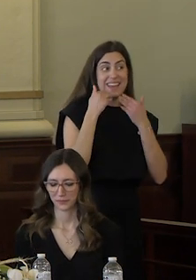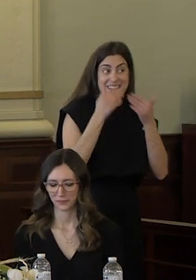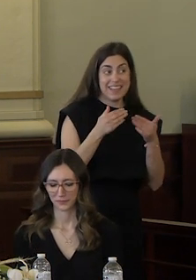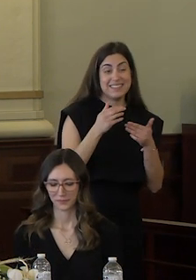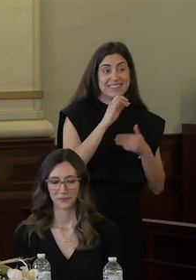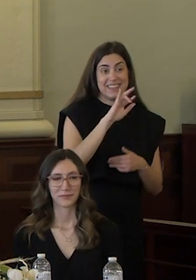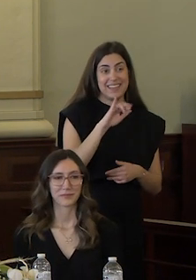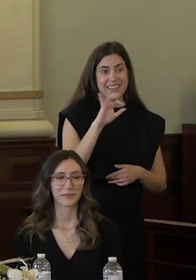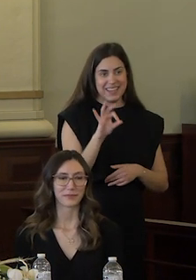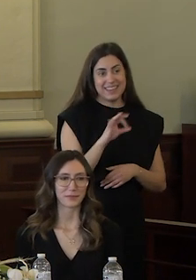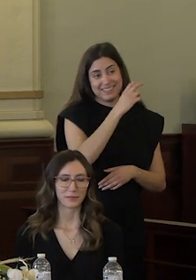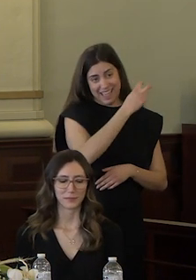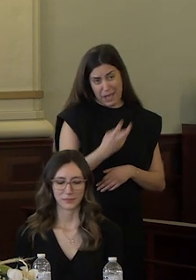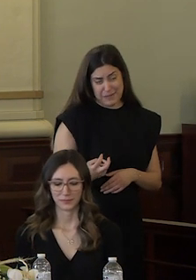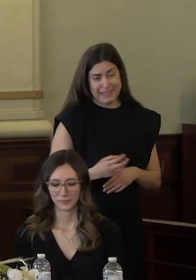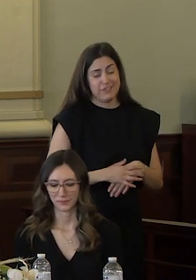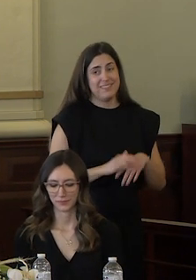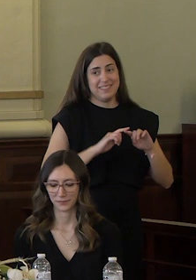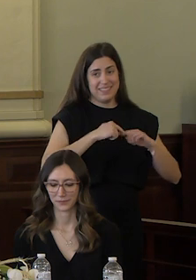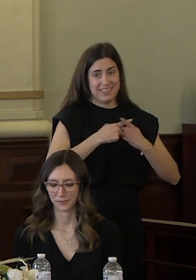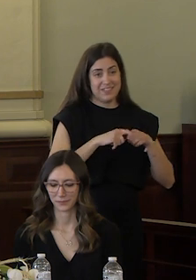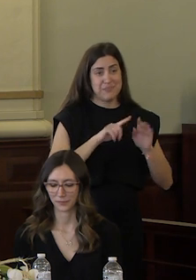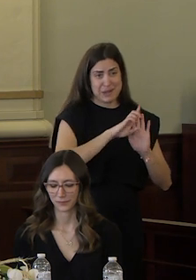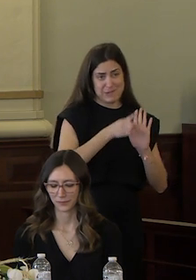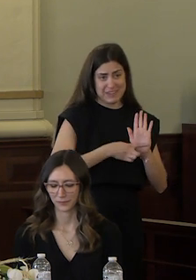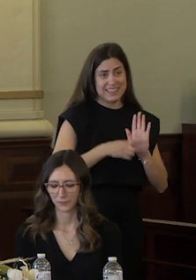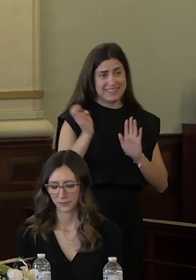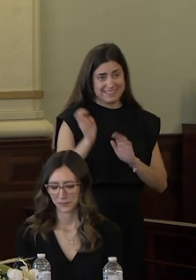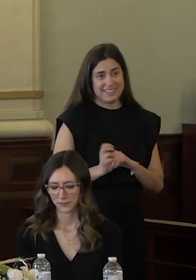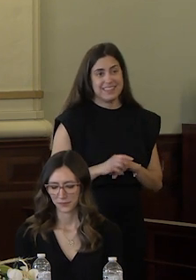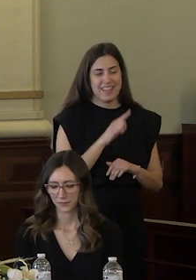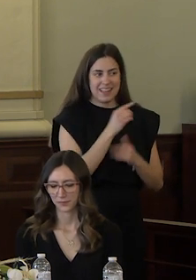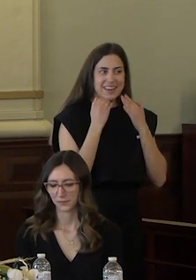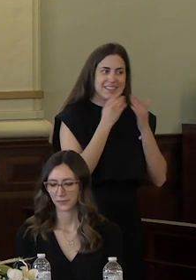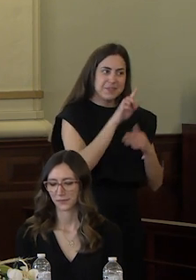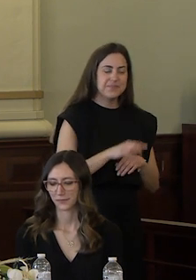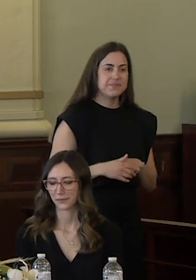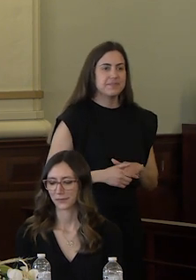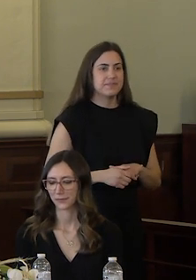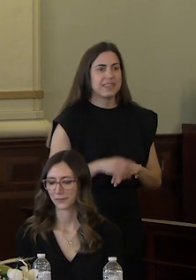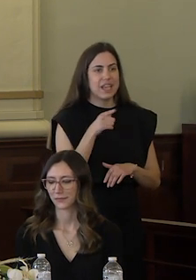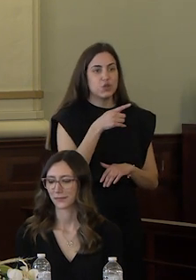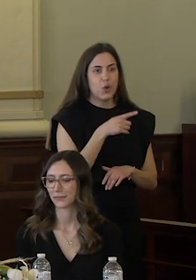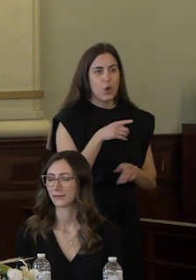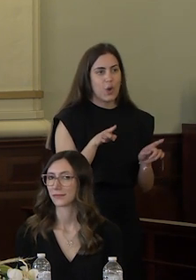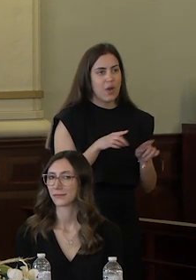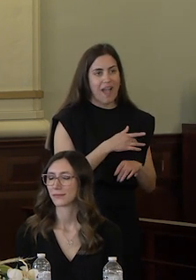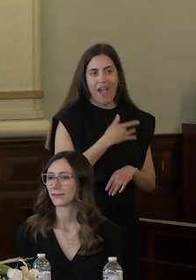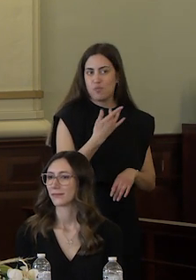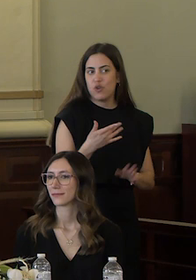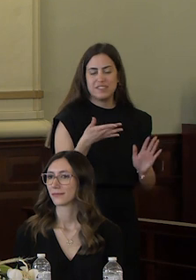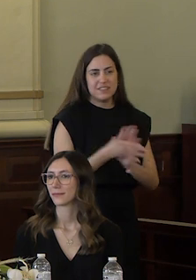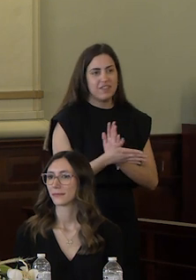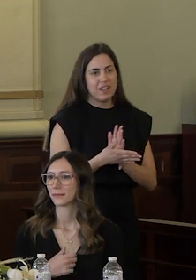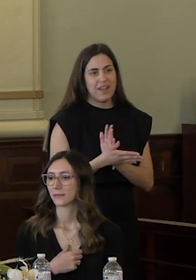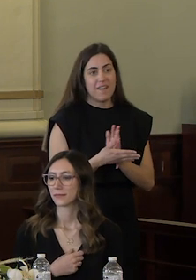de que vinieran toda la familia de Iris a acompañarte, Iris. Eso es lo que hace la ONCE, oportunidades de vida